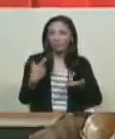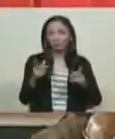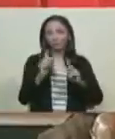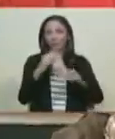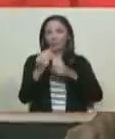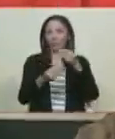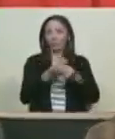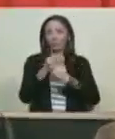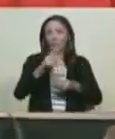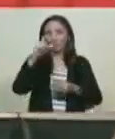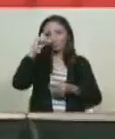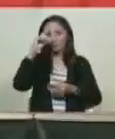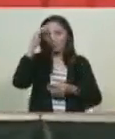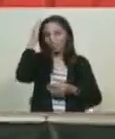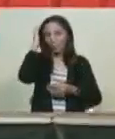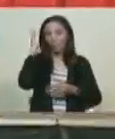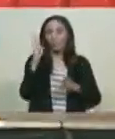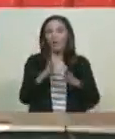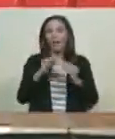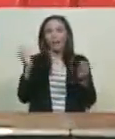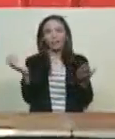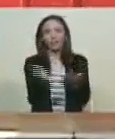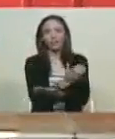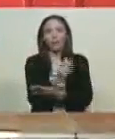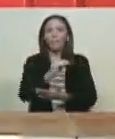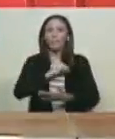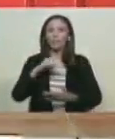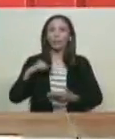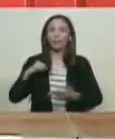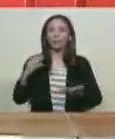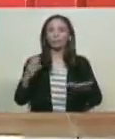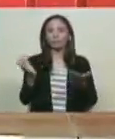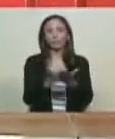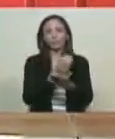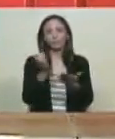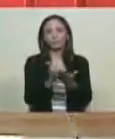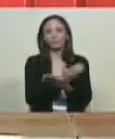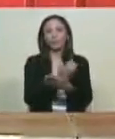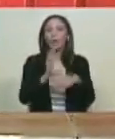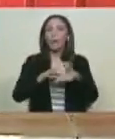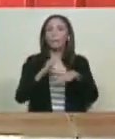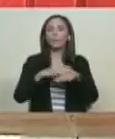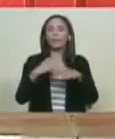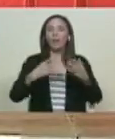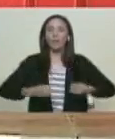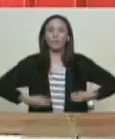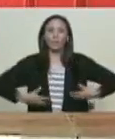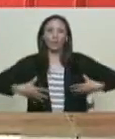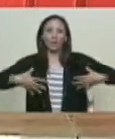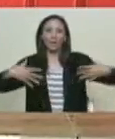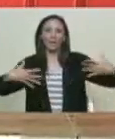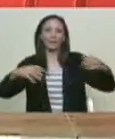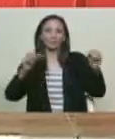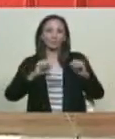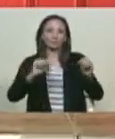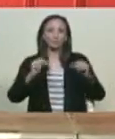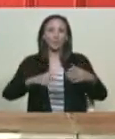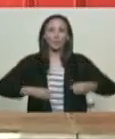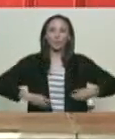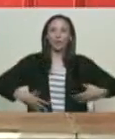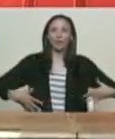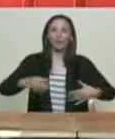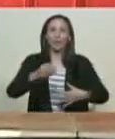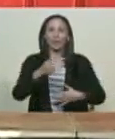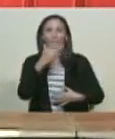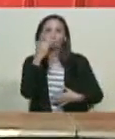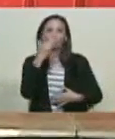Va a privatizar y eliminar todo, porque él vendría a gobernar para los ricos, para los multimillonarios y para